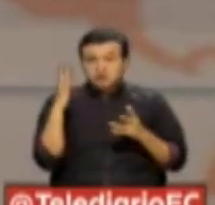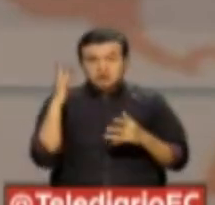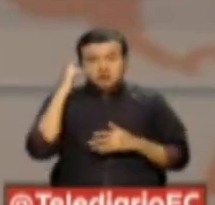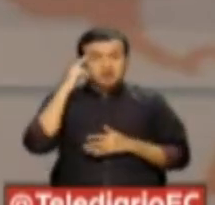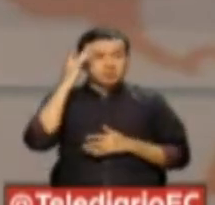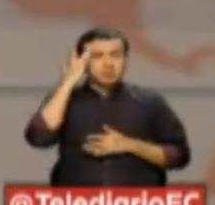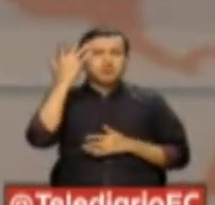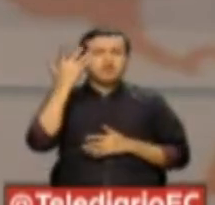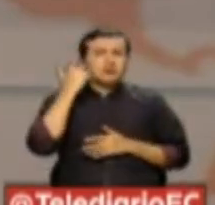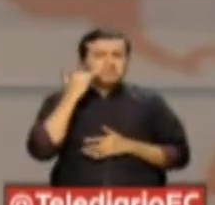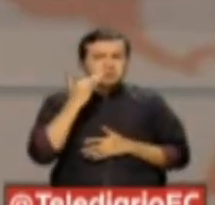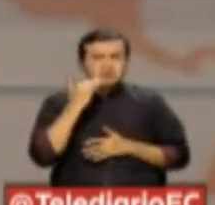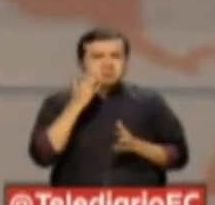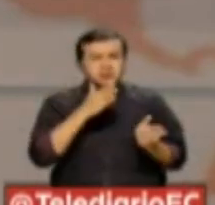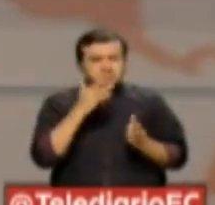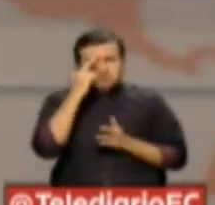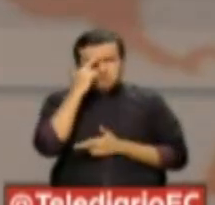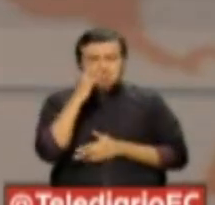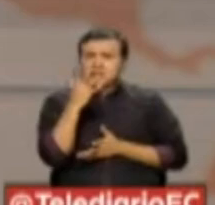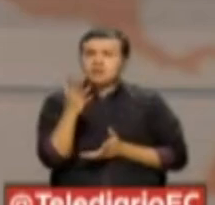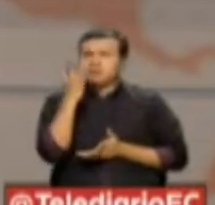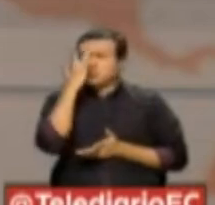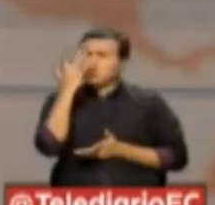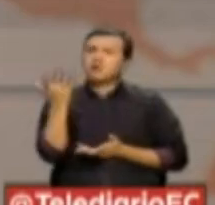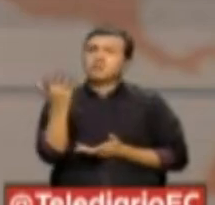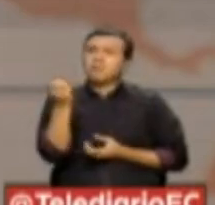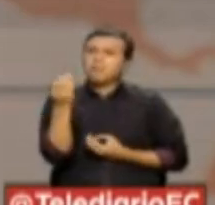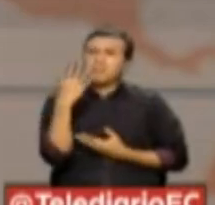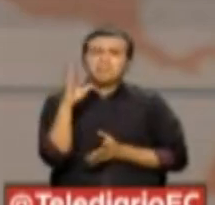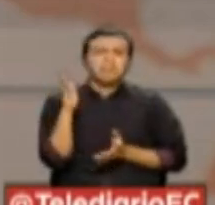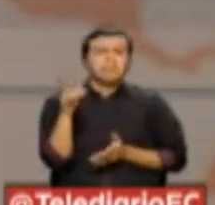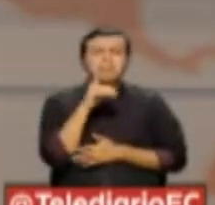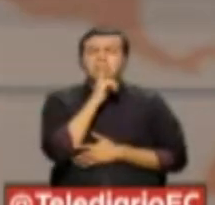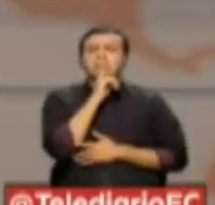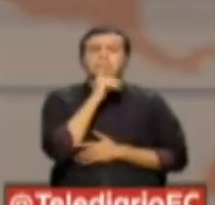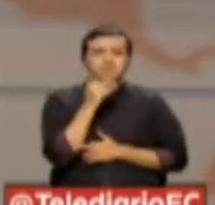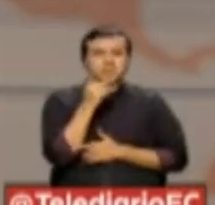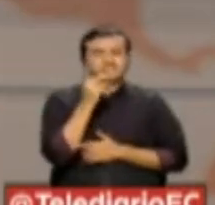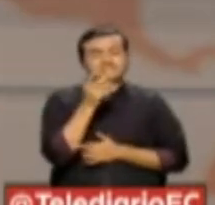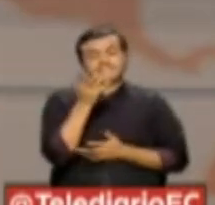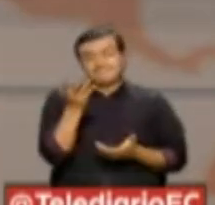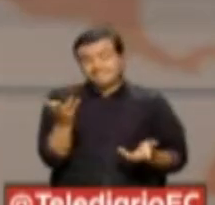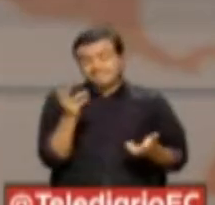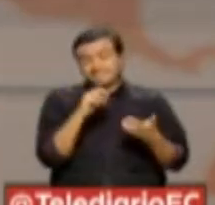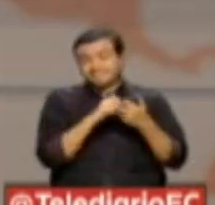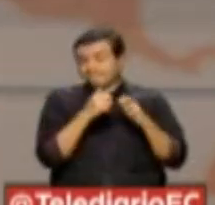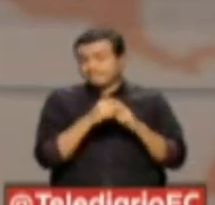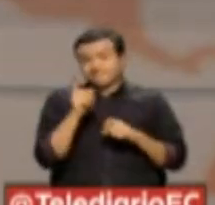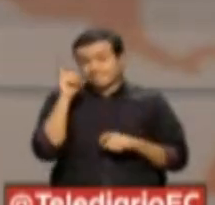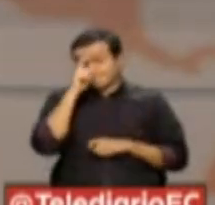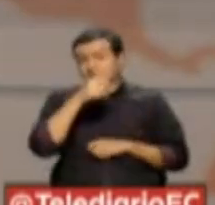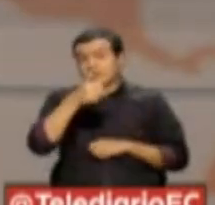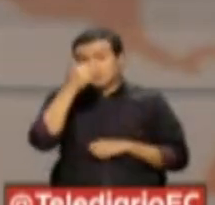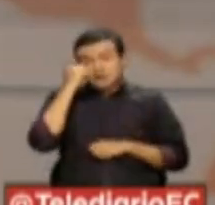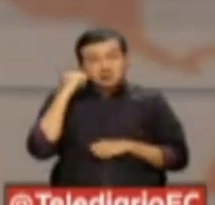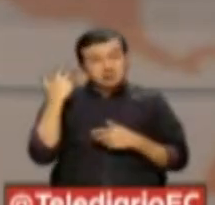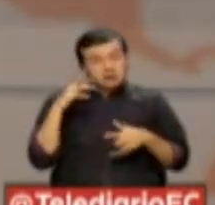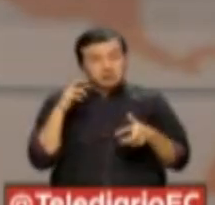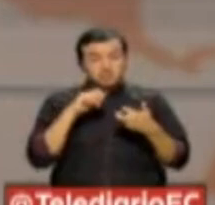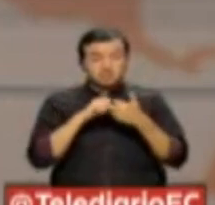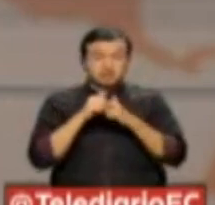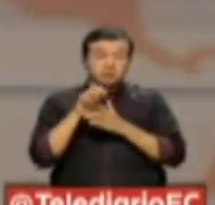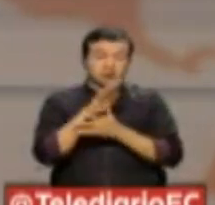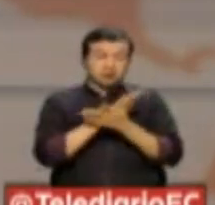las razones para los incumplimientos esto genera evidentemente estos extremos como lo que ocurrió el día de ayer